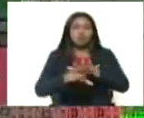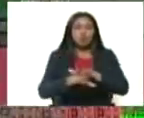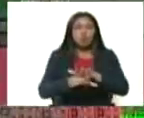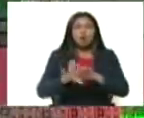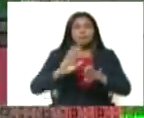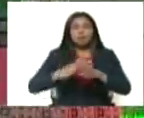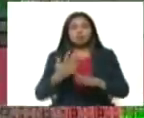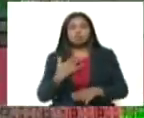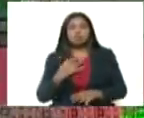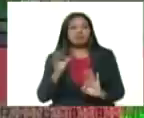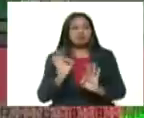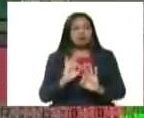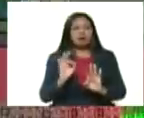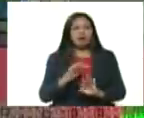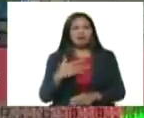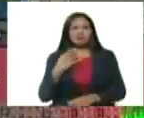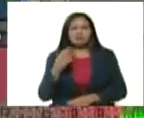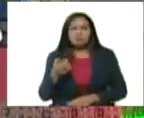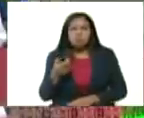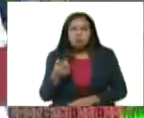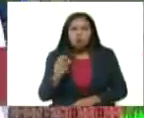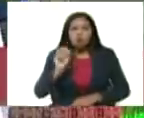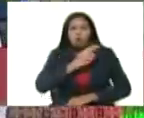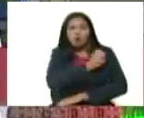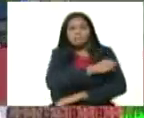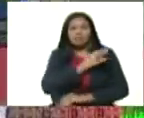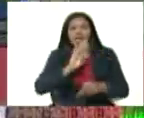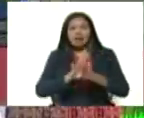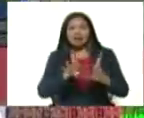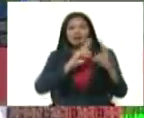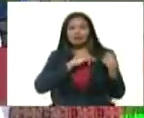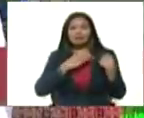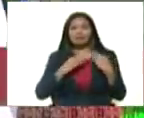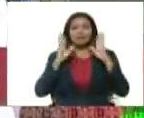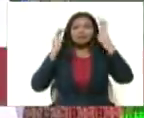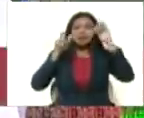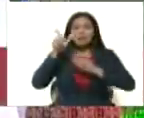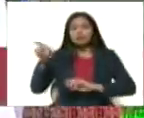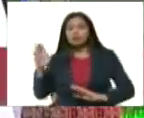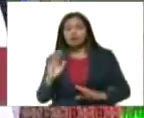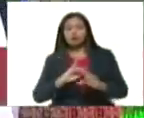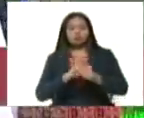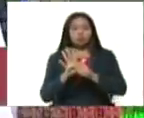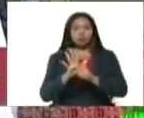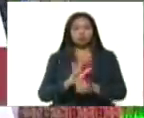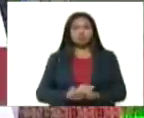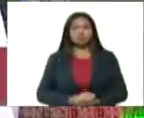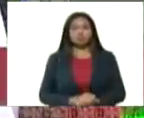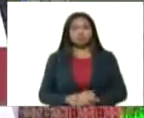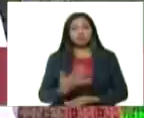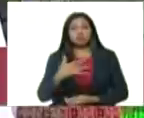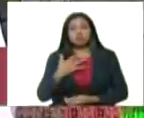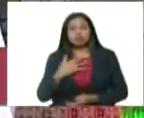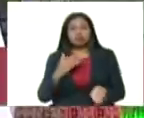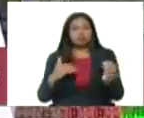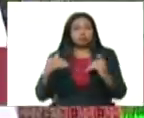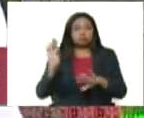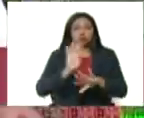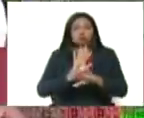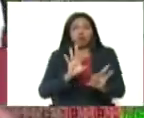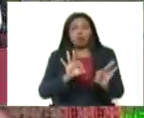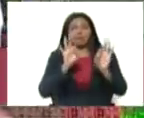están asintomáticos con síntomas leves, o en los hospitales centinela en caso de que tengan síntomas de mayor